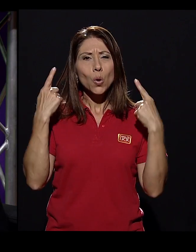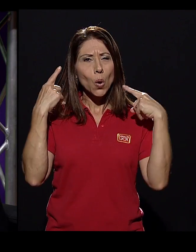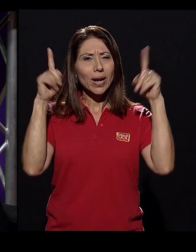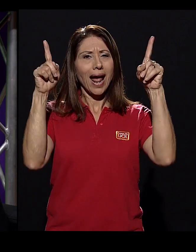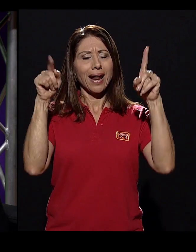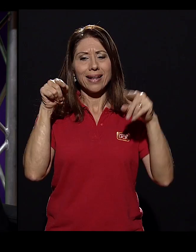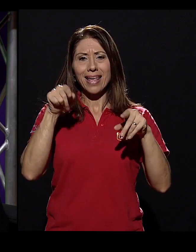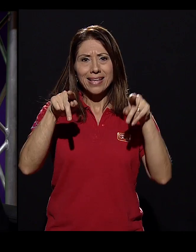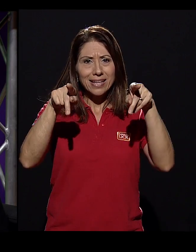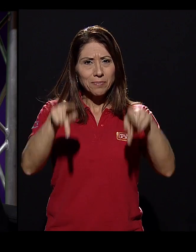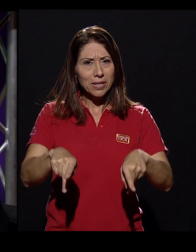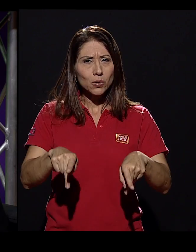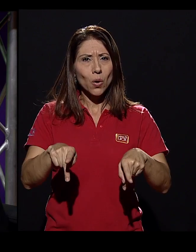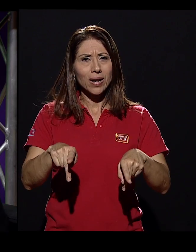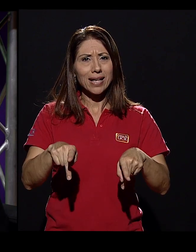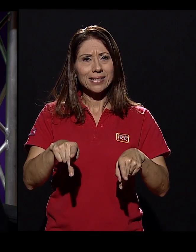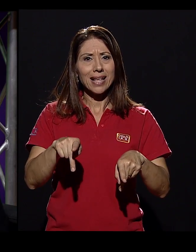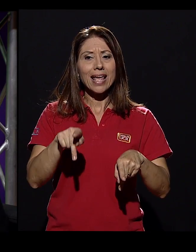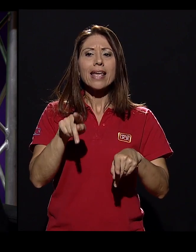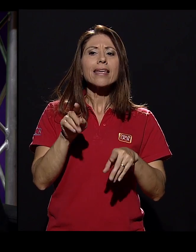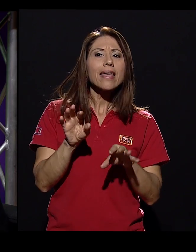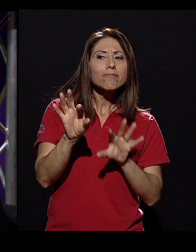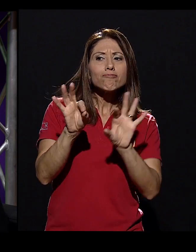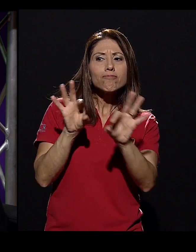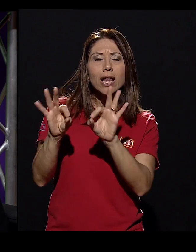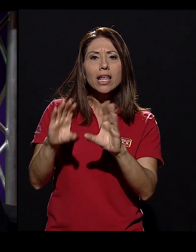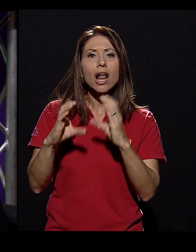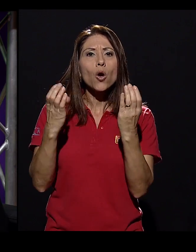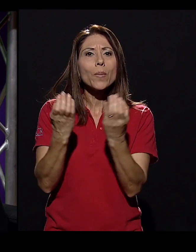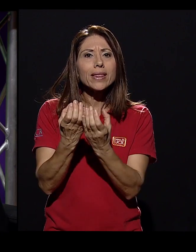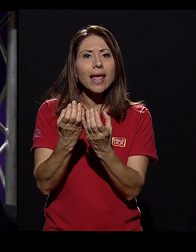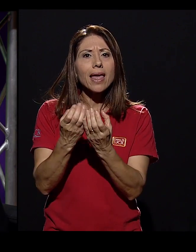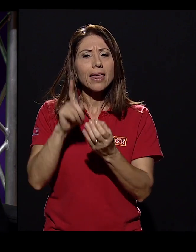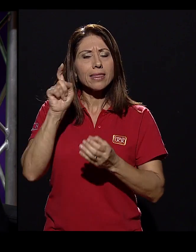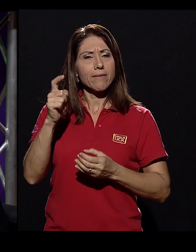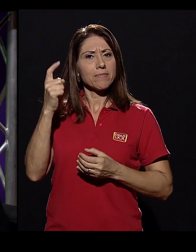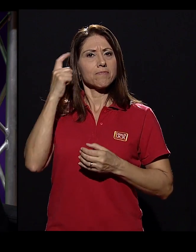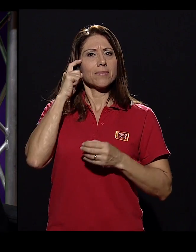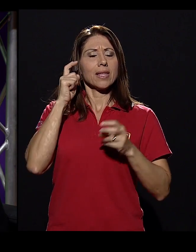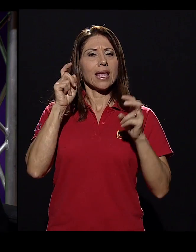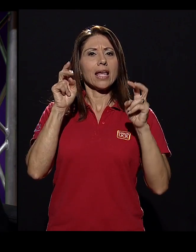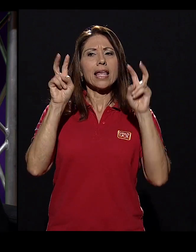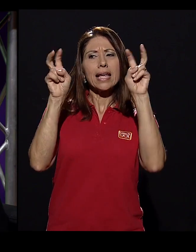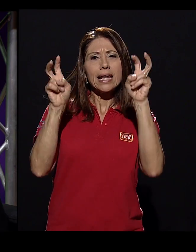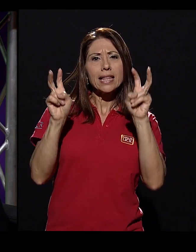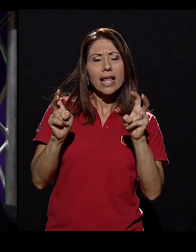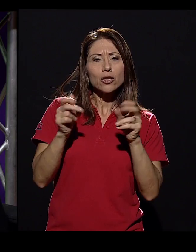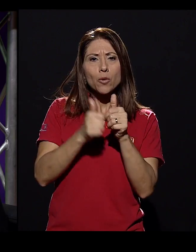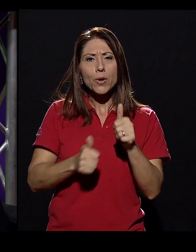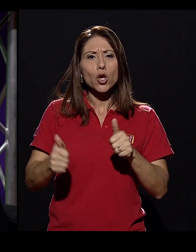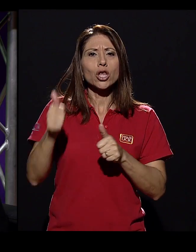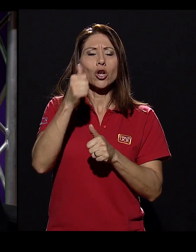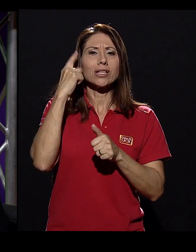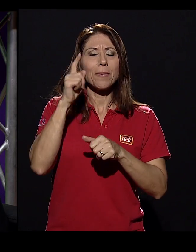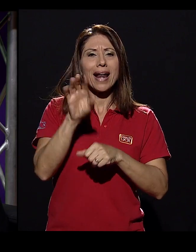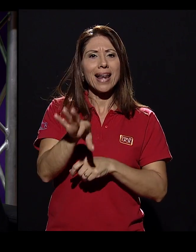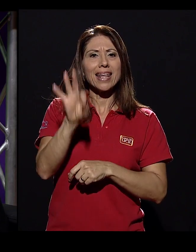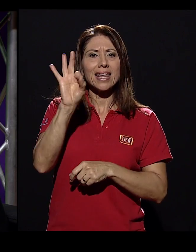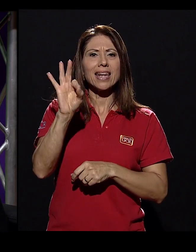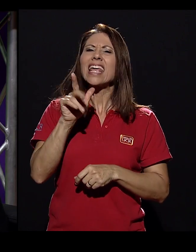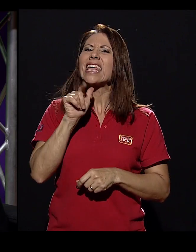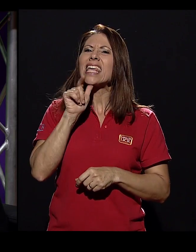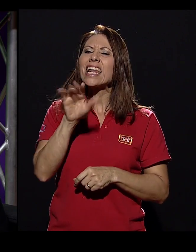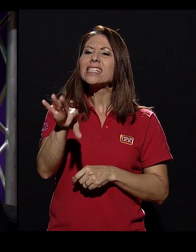lograr que estas personas que eligen a este comité empiecen a considerar eso como criterios prioritarios, ¿verdad?, a la hora de elegir? ¿Quiénes